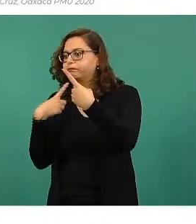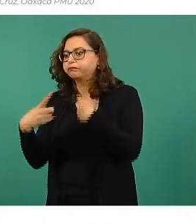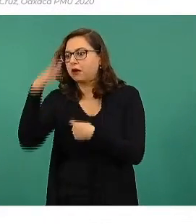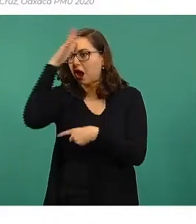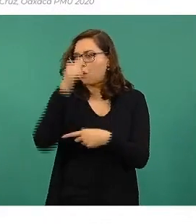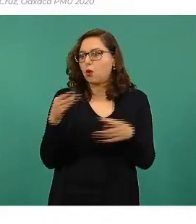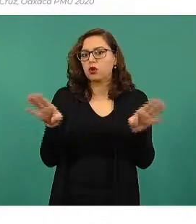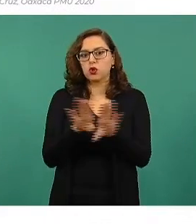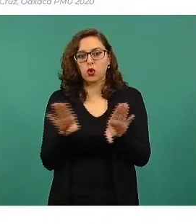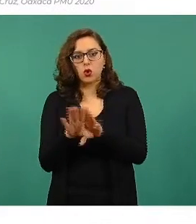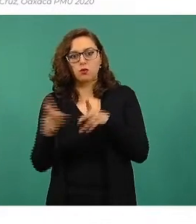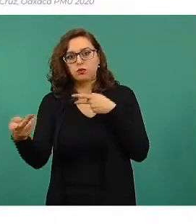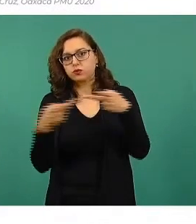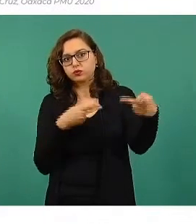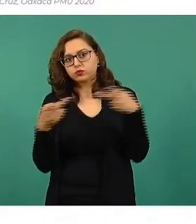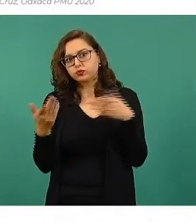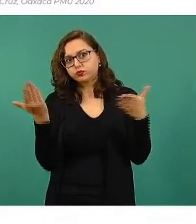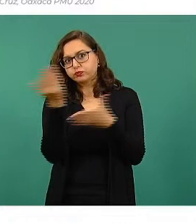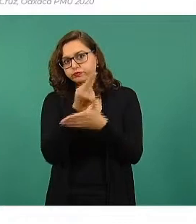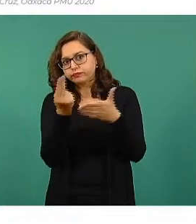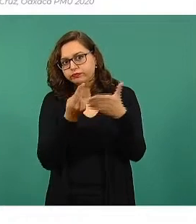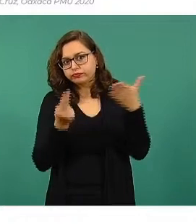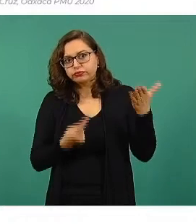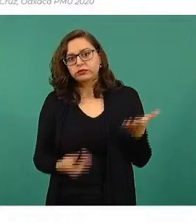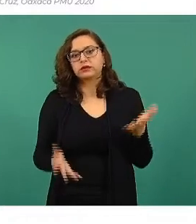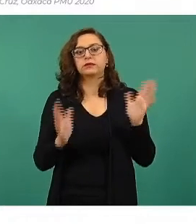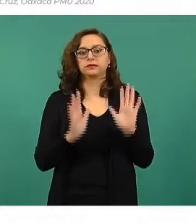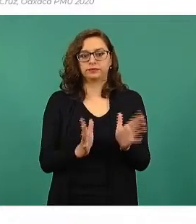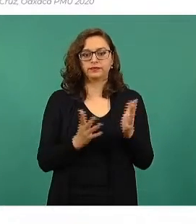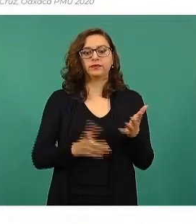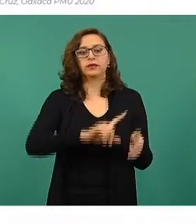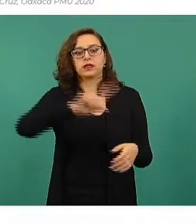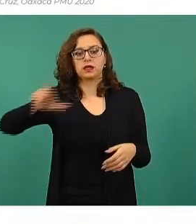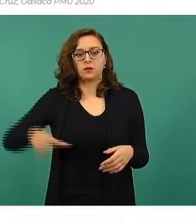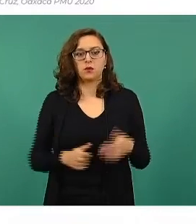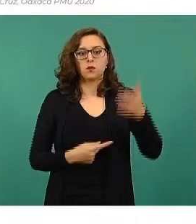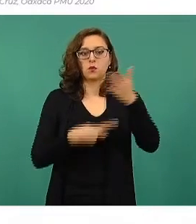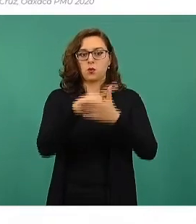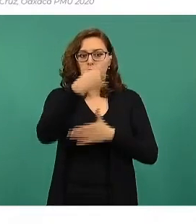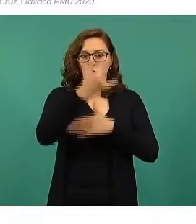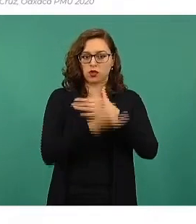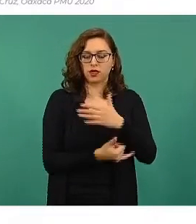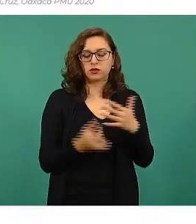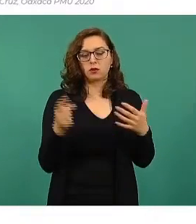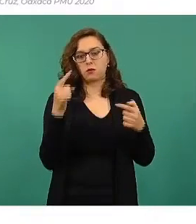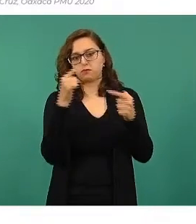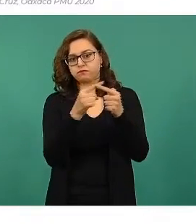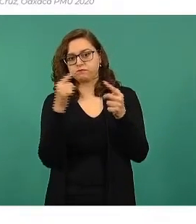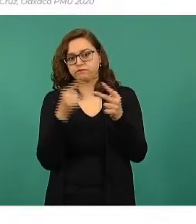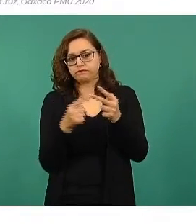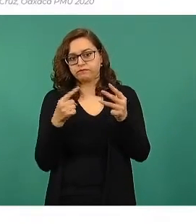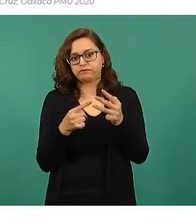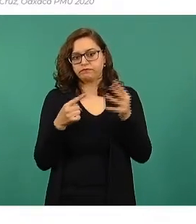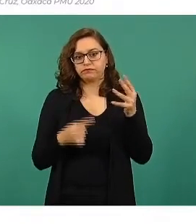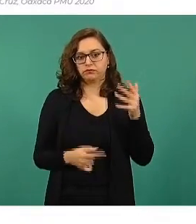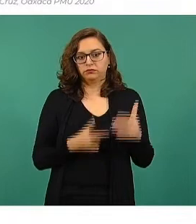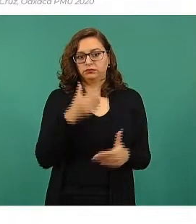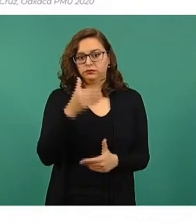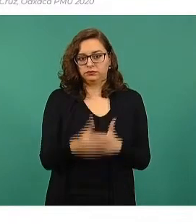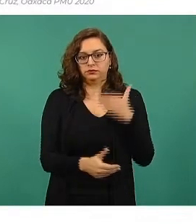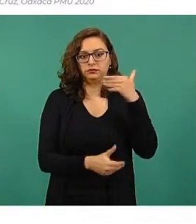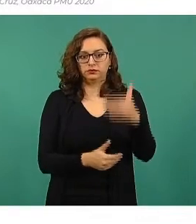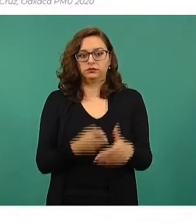autoridades municipales, y determinamos, digamos, una cartera de proyectos que priorizamos. Esa cartera se lleva también a un proceso